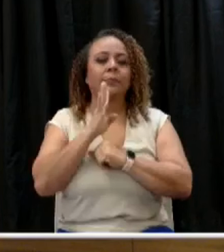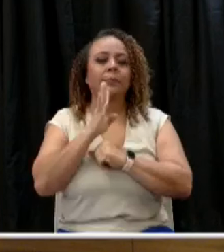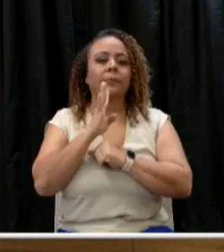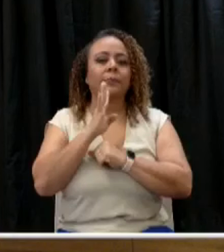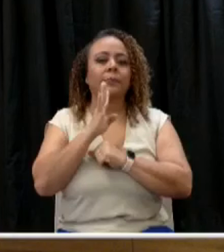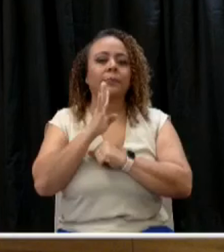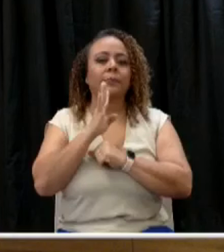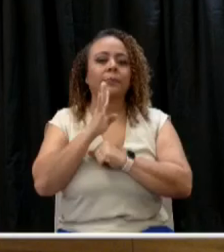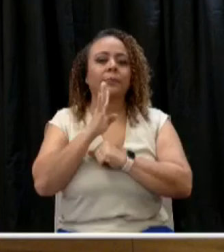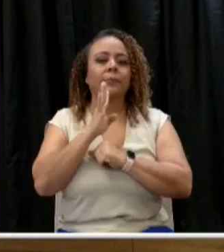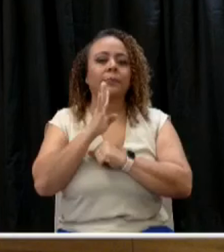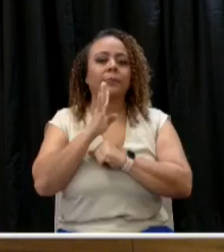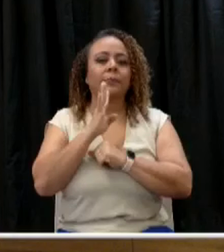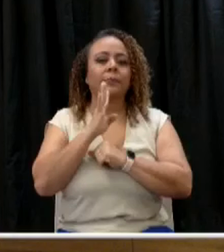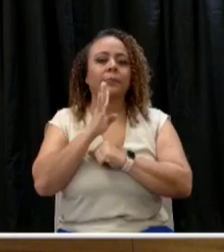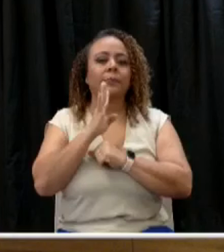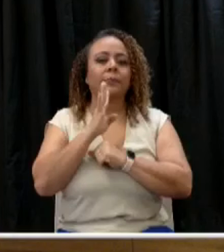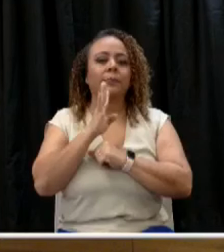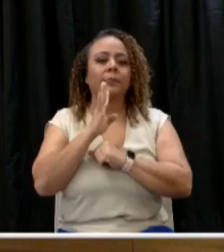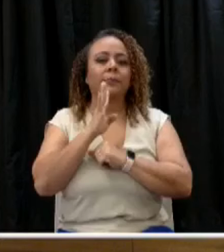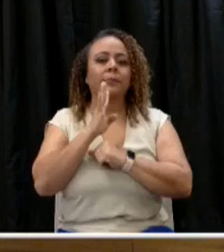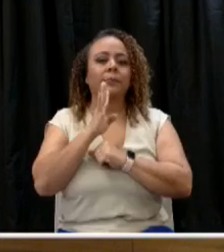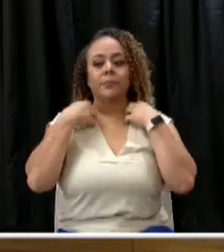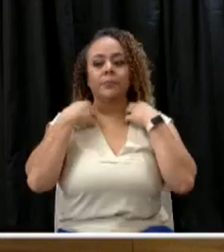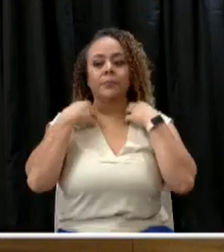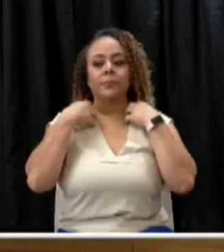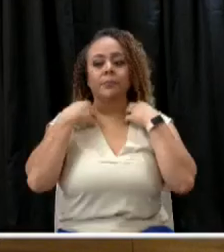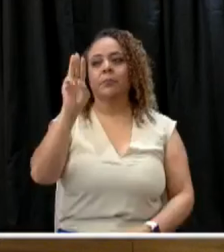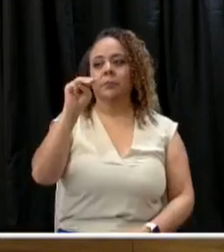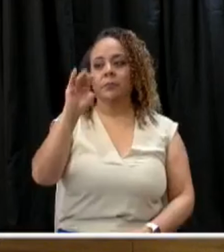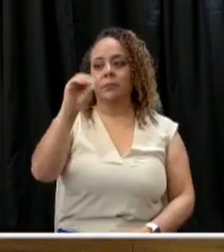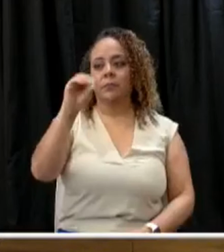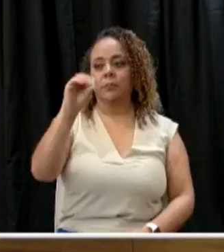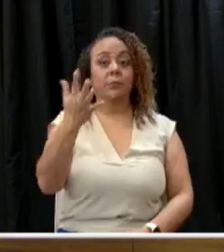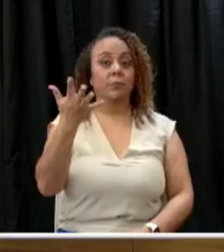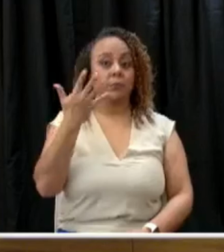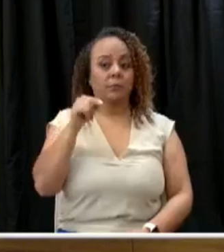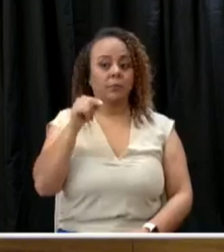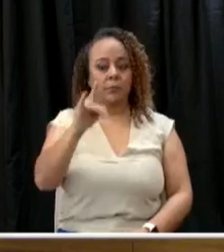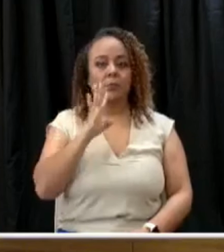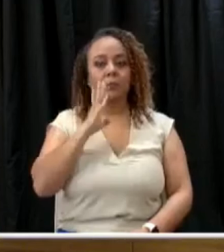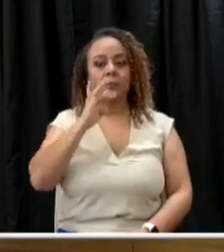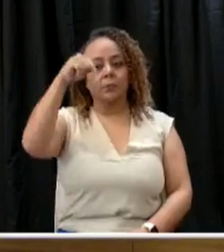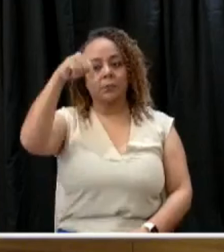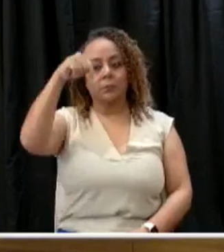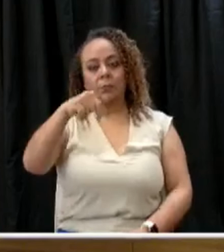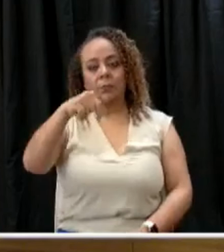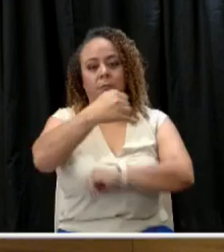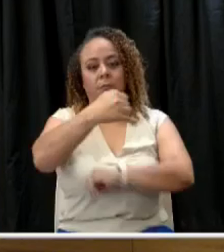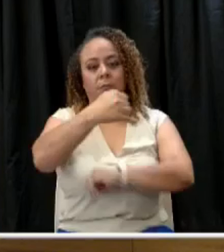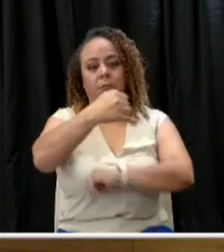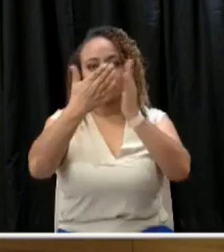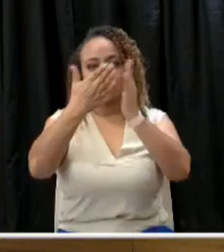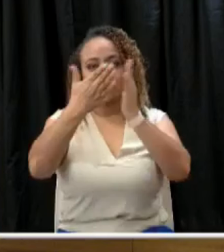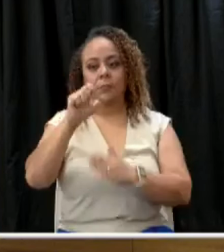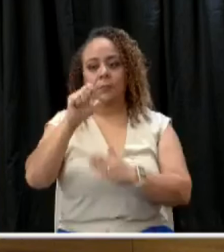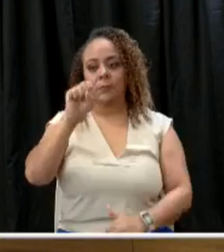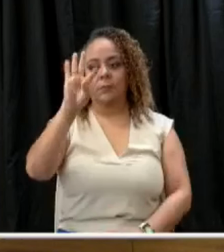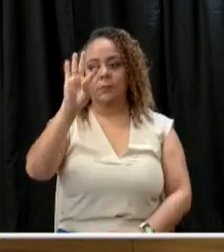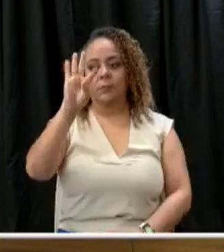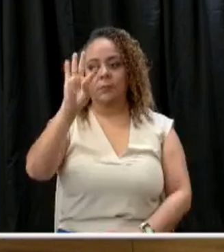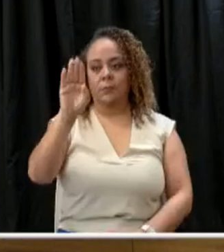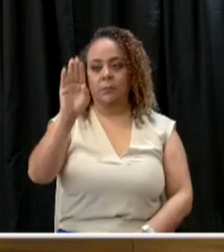estas medidas de estrés térmico o estas medidas de calor de las que nos hablaba hoy el ingeniero Esteban